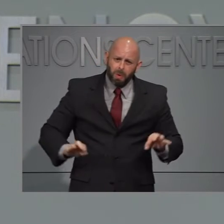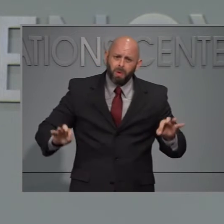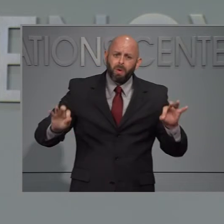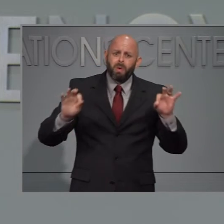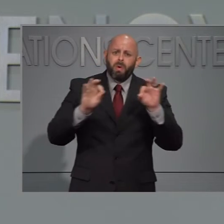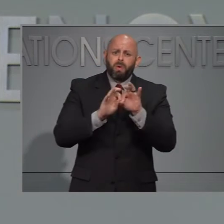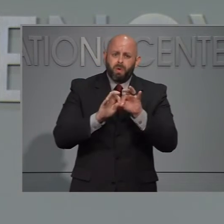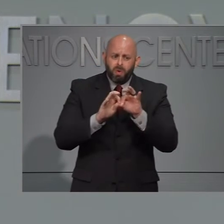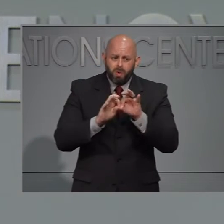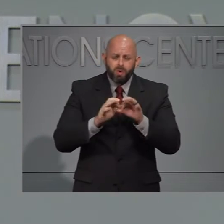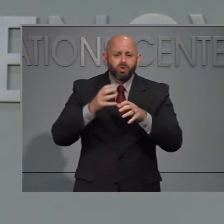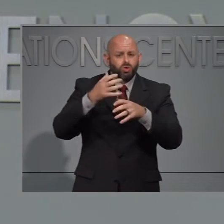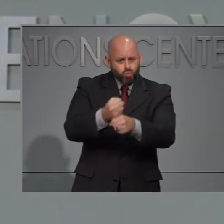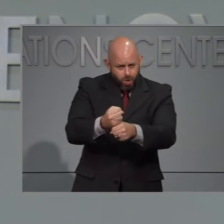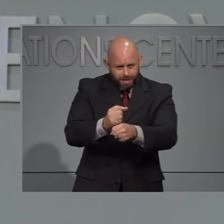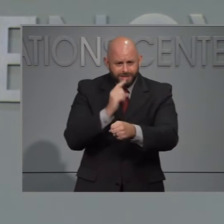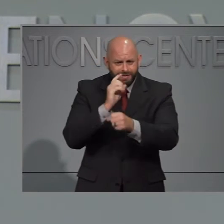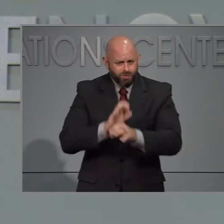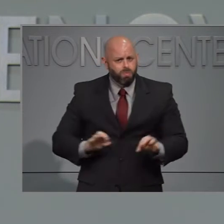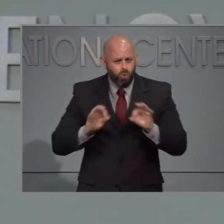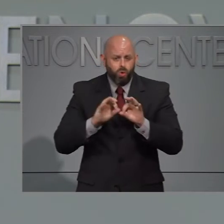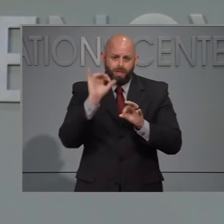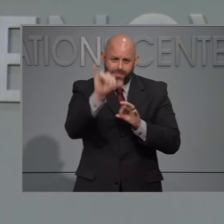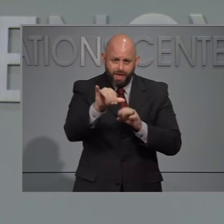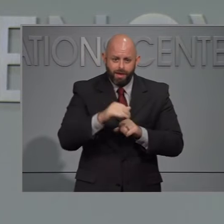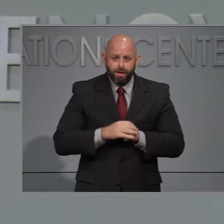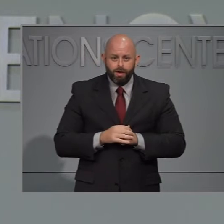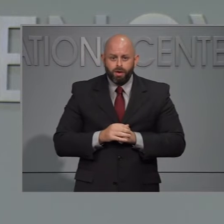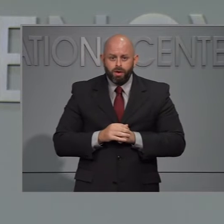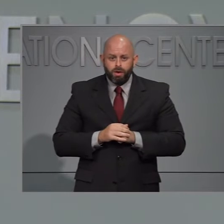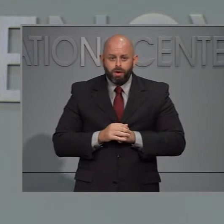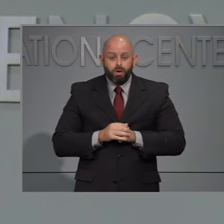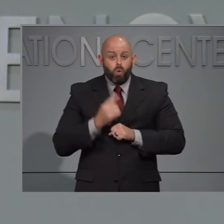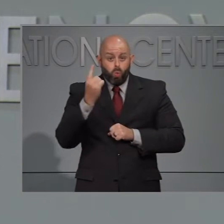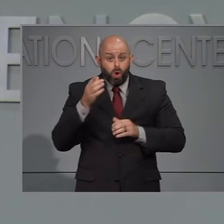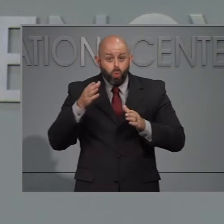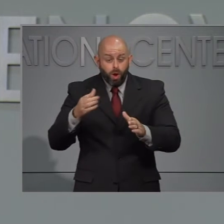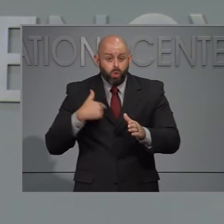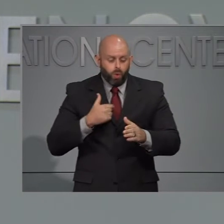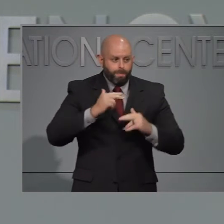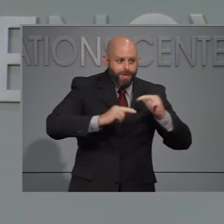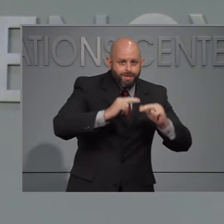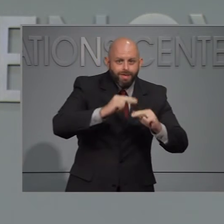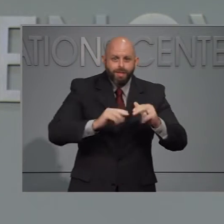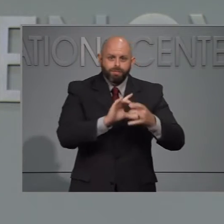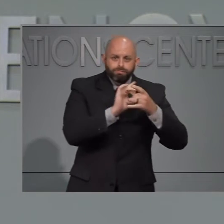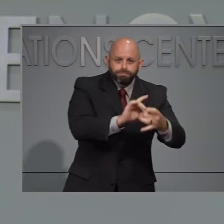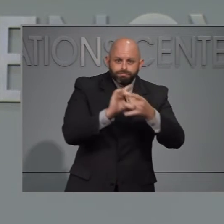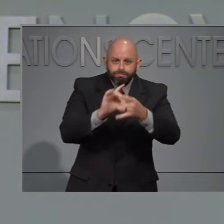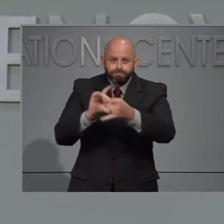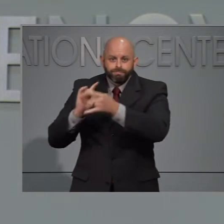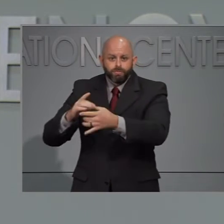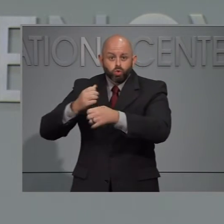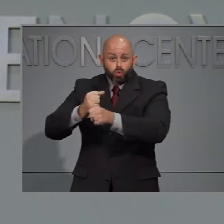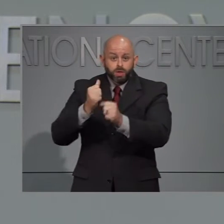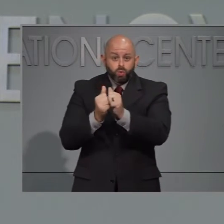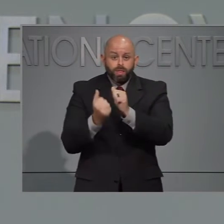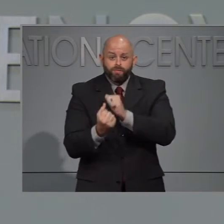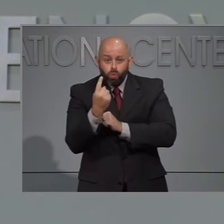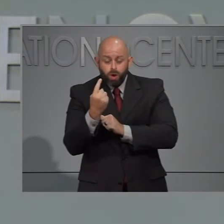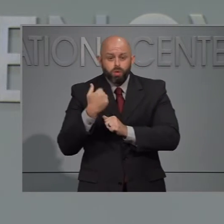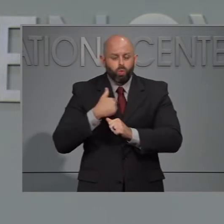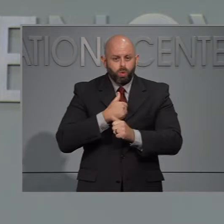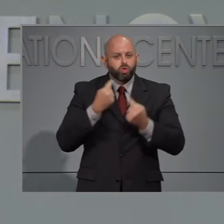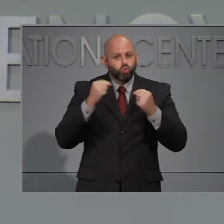pandemia. Una de las cosas que deseamos aumentar la confianza con todos es ser muy transparente en lo que está ocurriendo en Carolina del Norte. Es por eso de